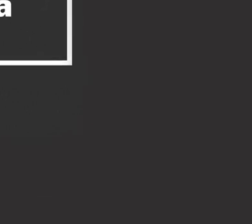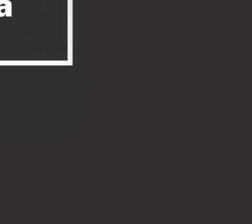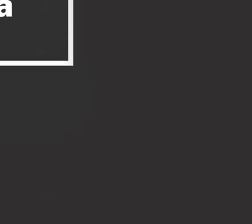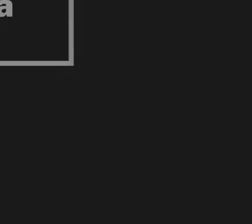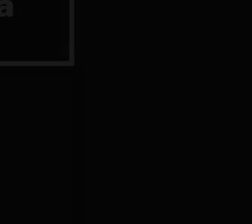¡Gracias! ¡Gracias! ¡Gracias!